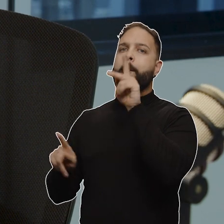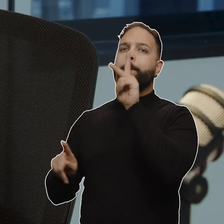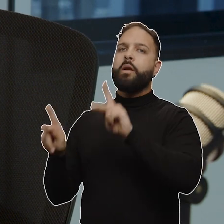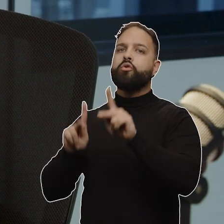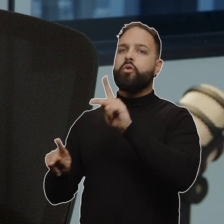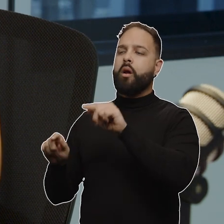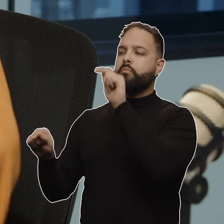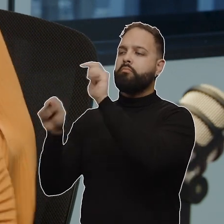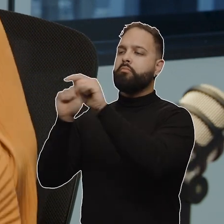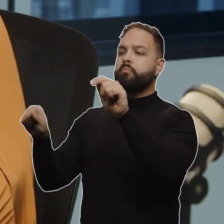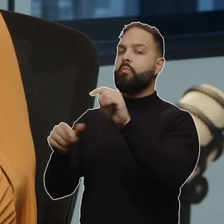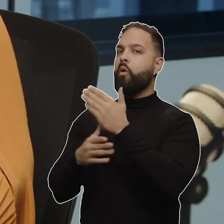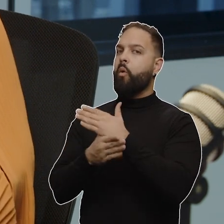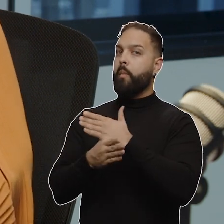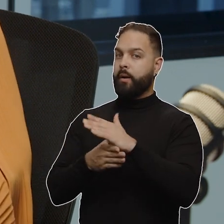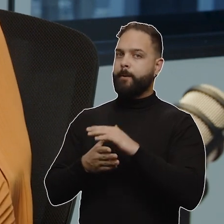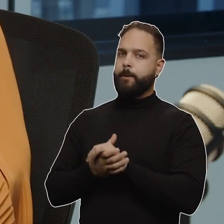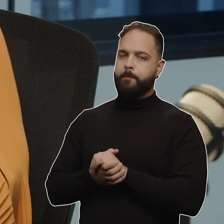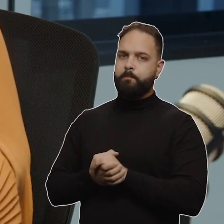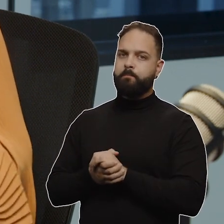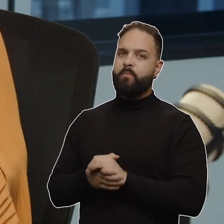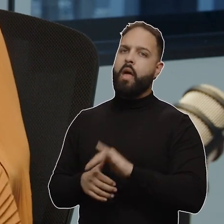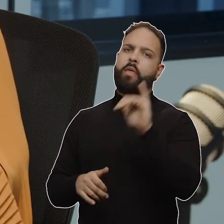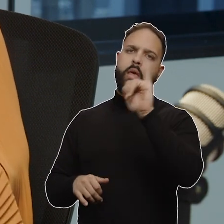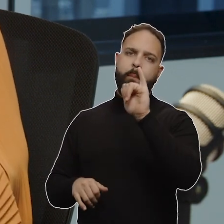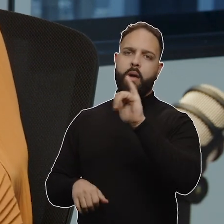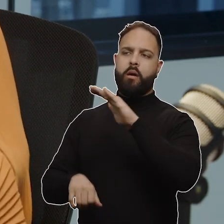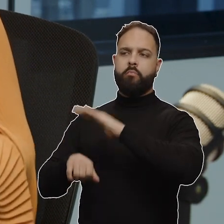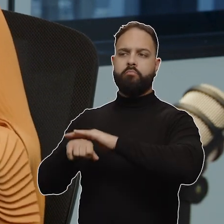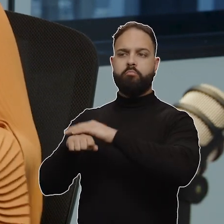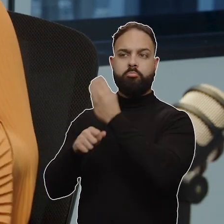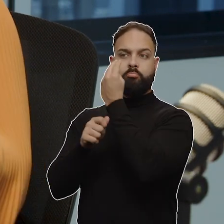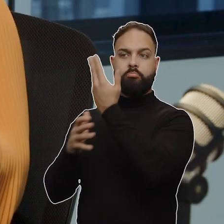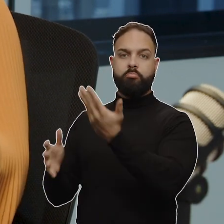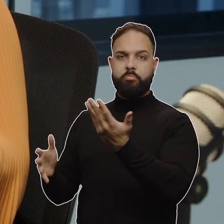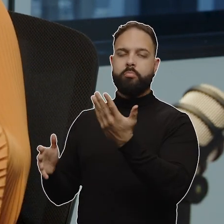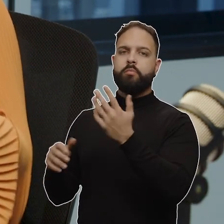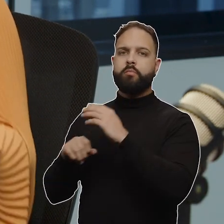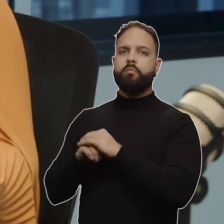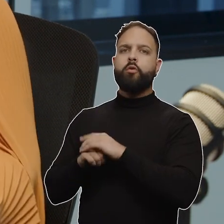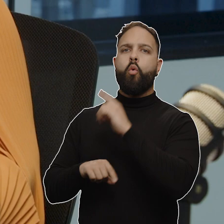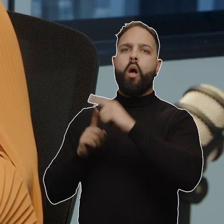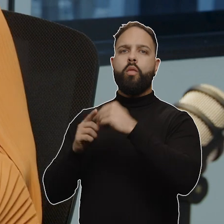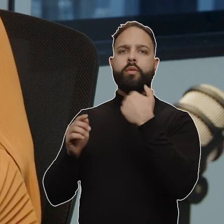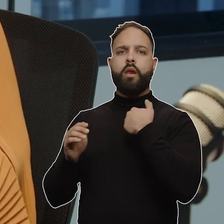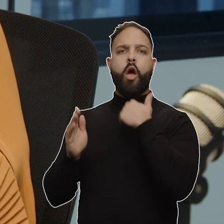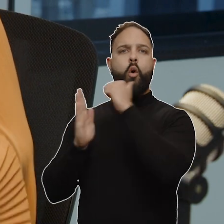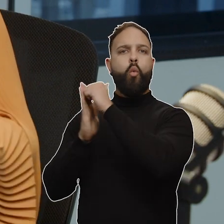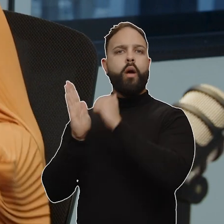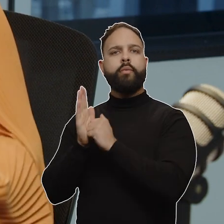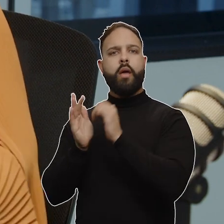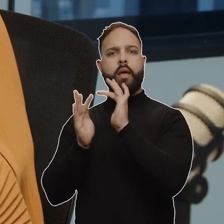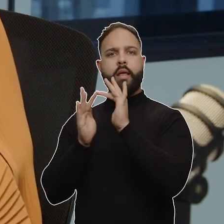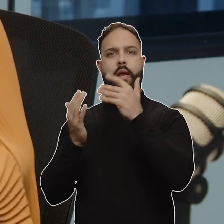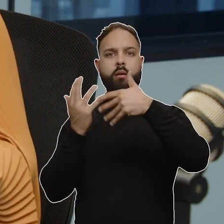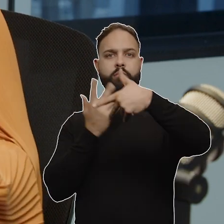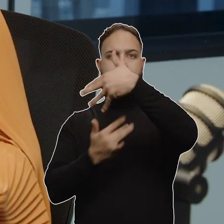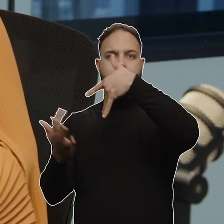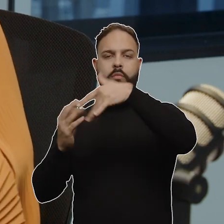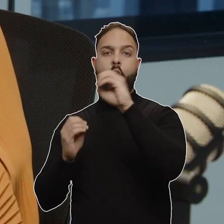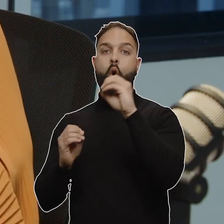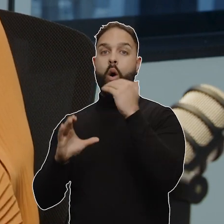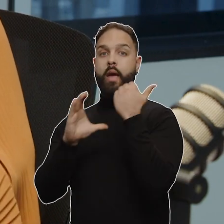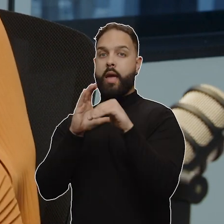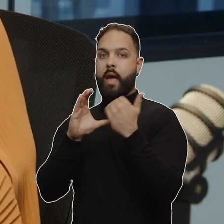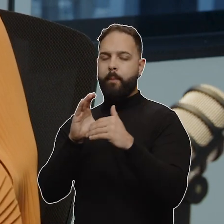las comparten. Igualmente se orienta a que cuando se tiene una cuenta de redes sociales o